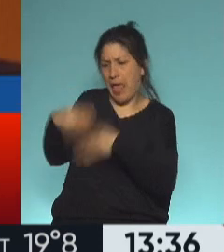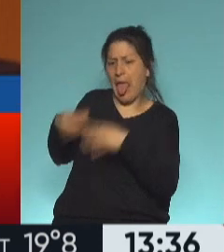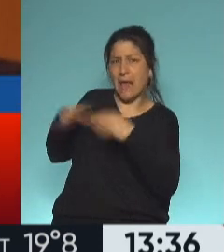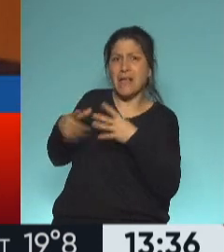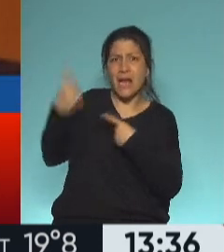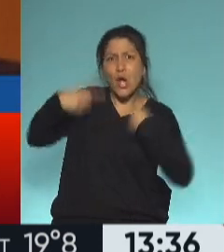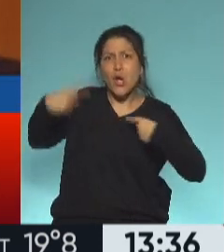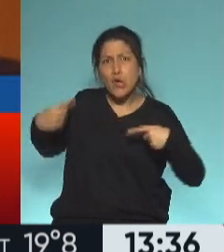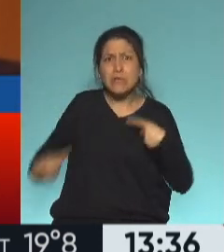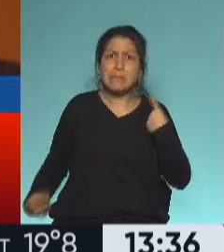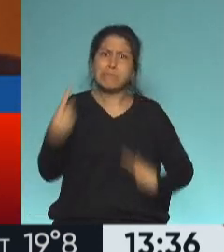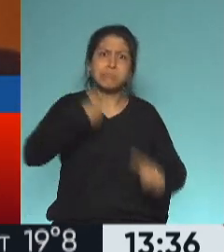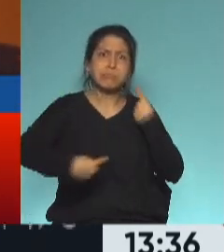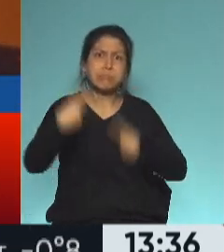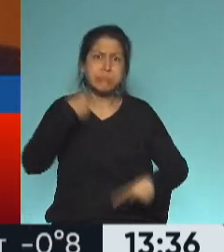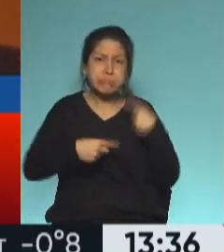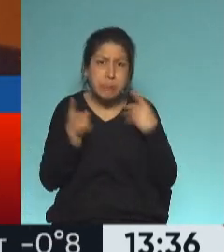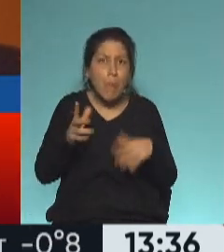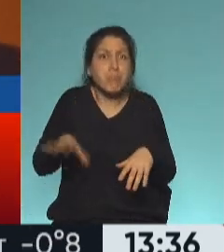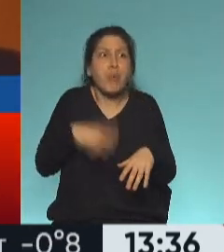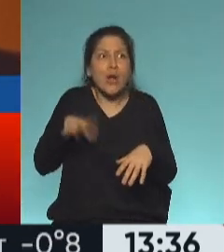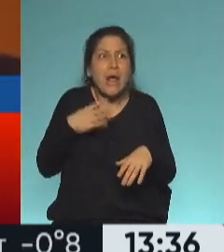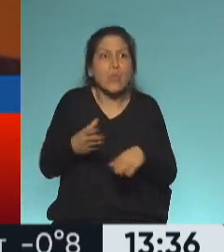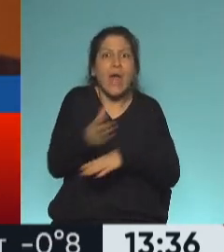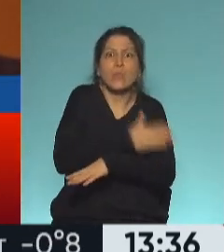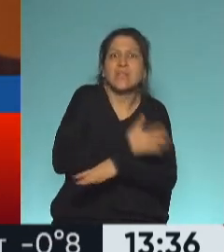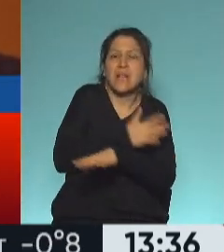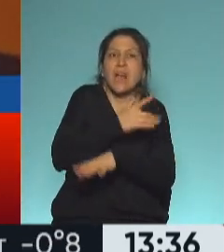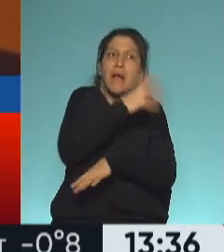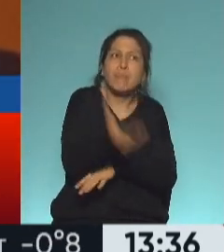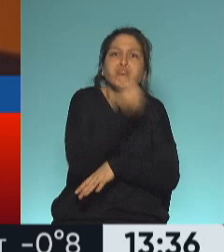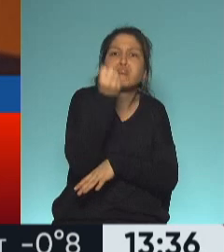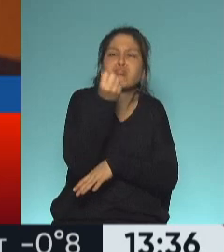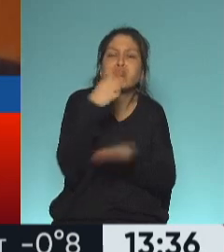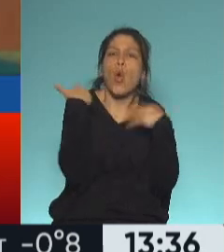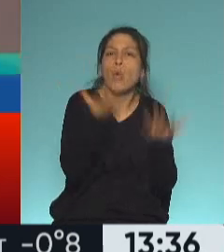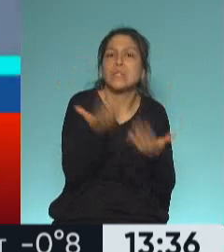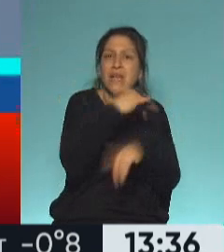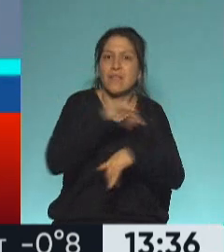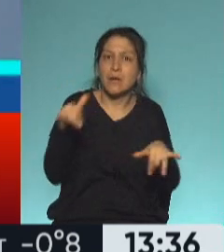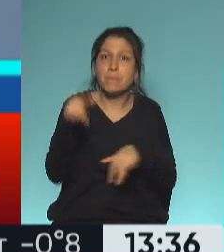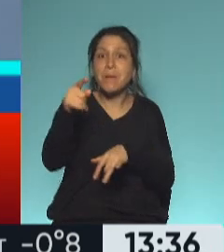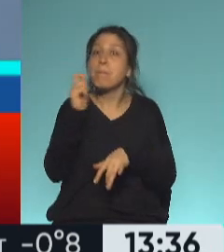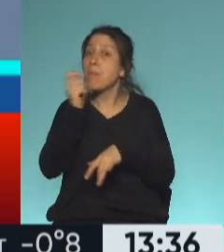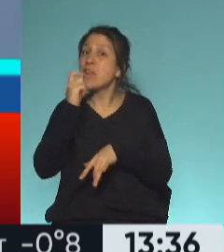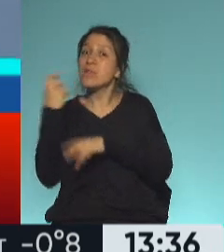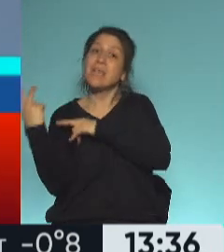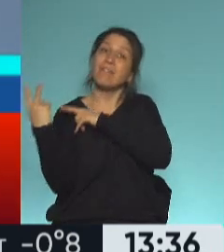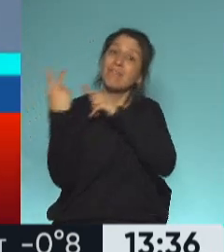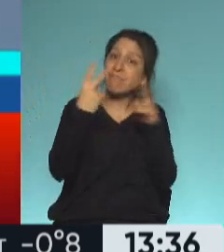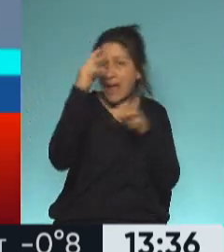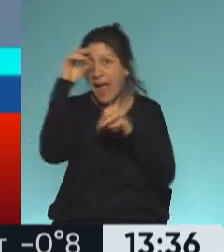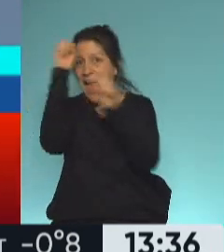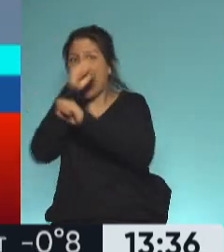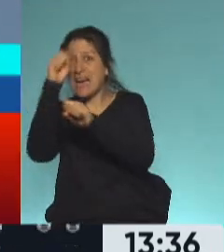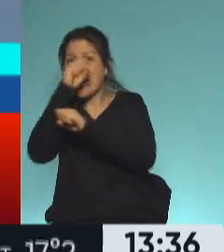todo lo que pudiera generar algún tipo de información para el gobierno de Bielorrusia. Periodista que venía de Grecia, justamente de una